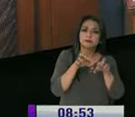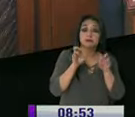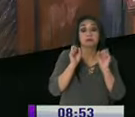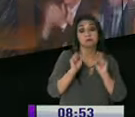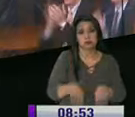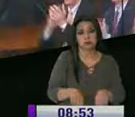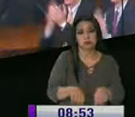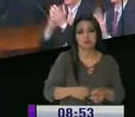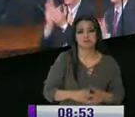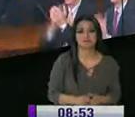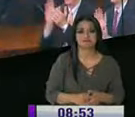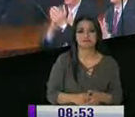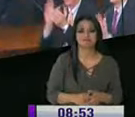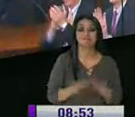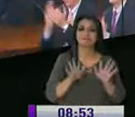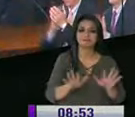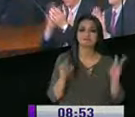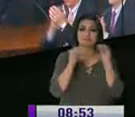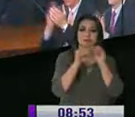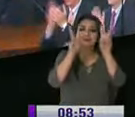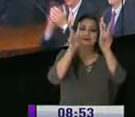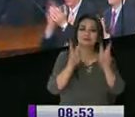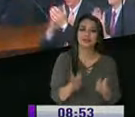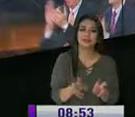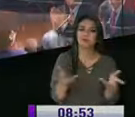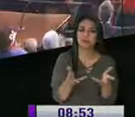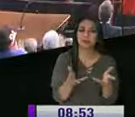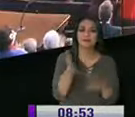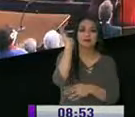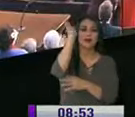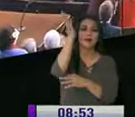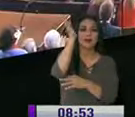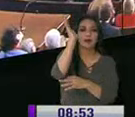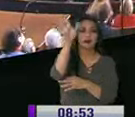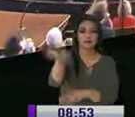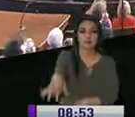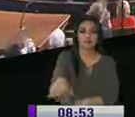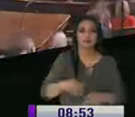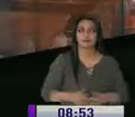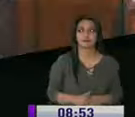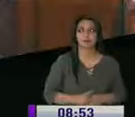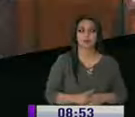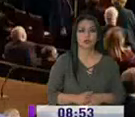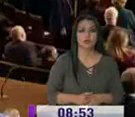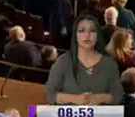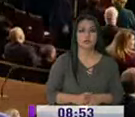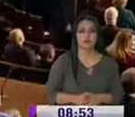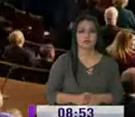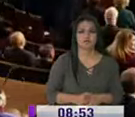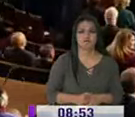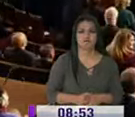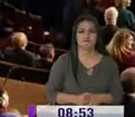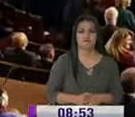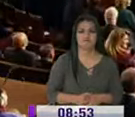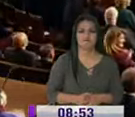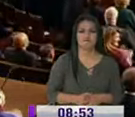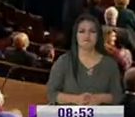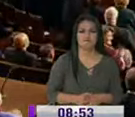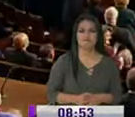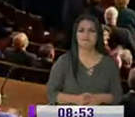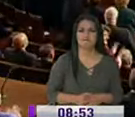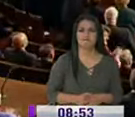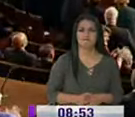de Estado Alberto Fujimori, quien es acusado de cometer delitos de lesa humanidad durante su administración. Con este indulto lo único